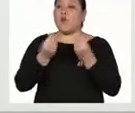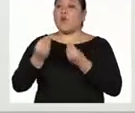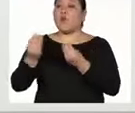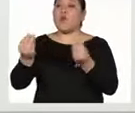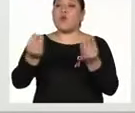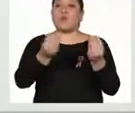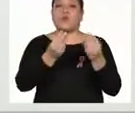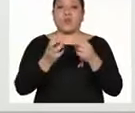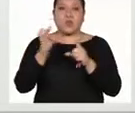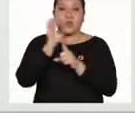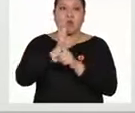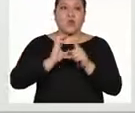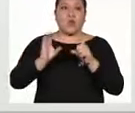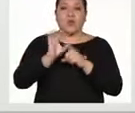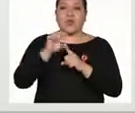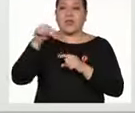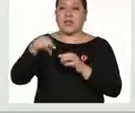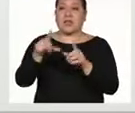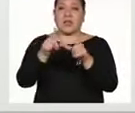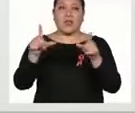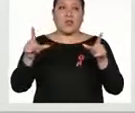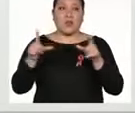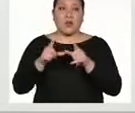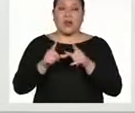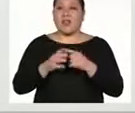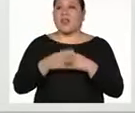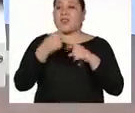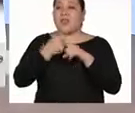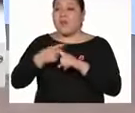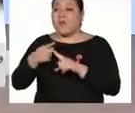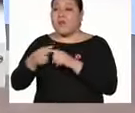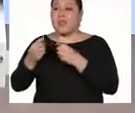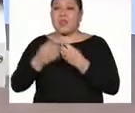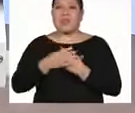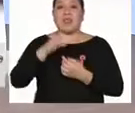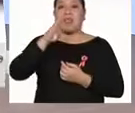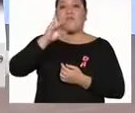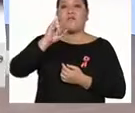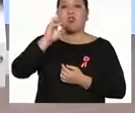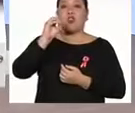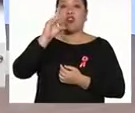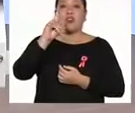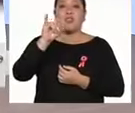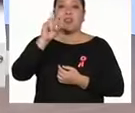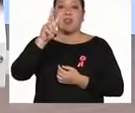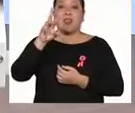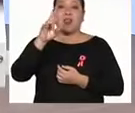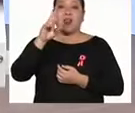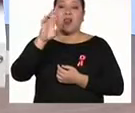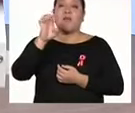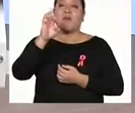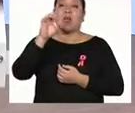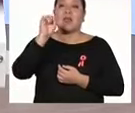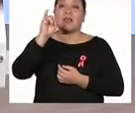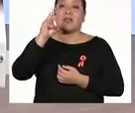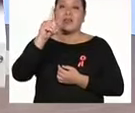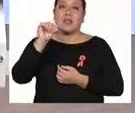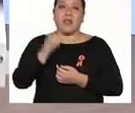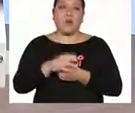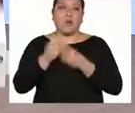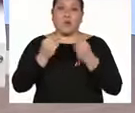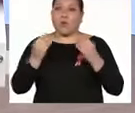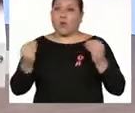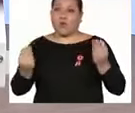cultural porque también es un lugar de mucha biodiversidad. Diversos ecosistemas, flora y fauna, muchos